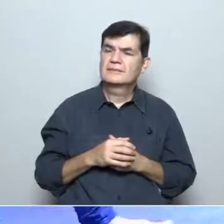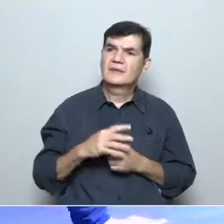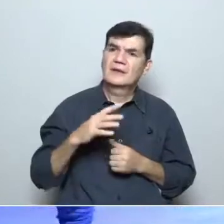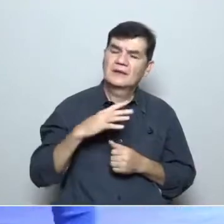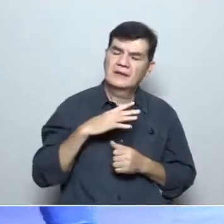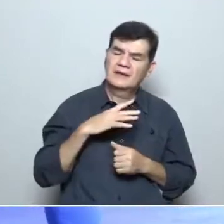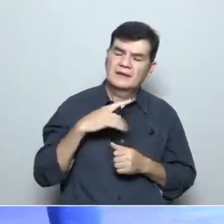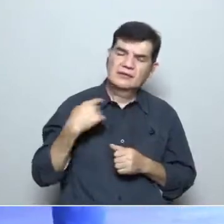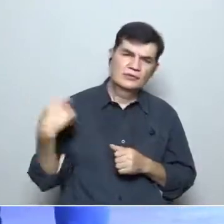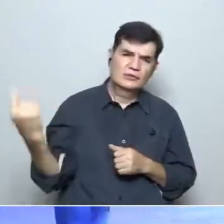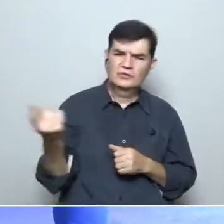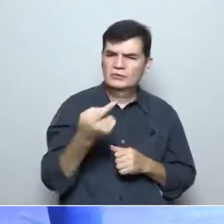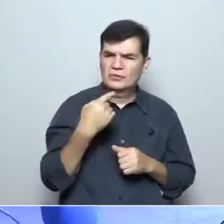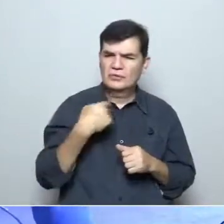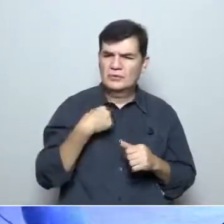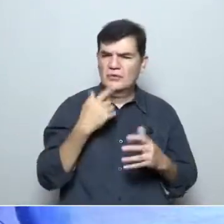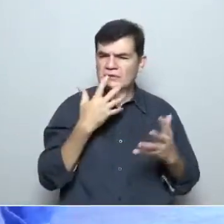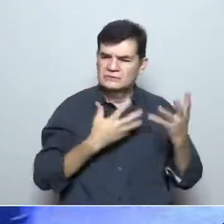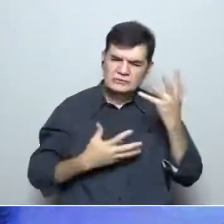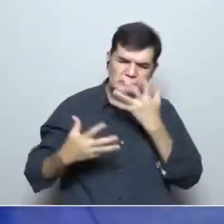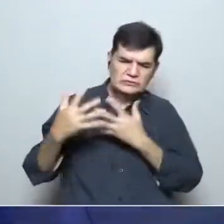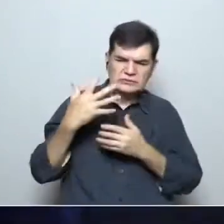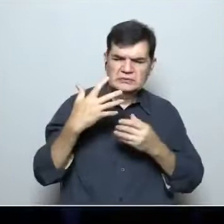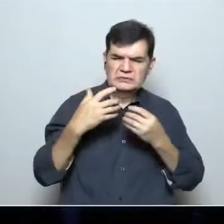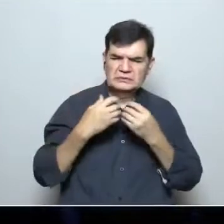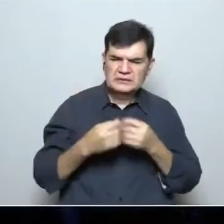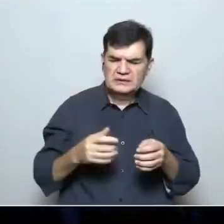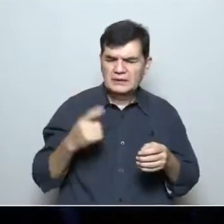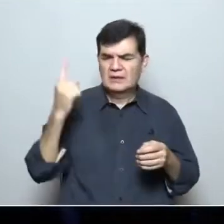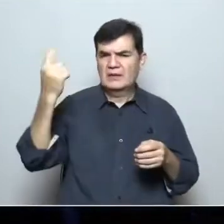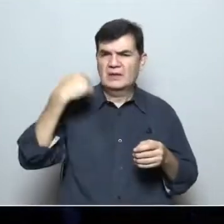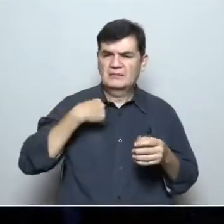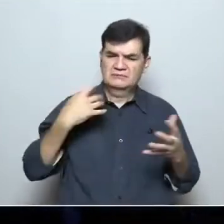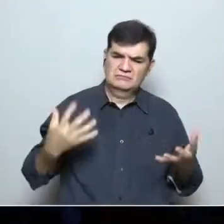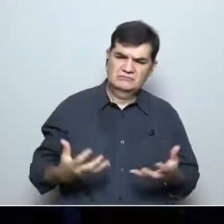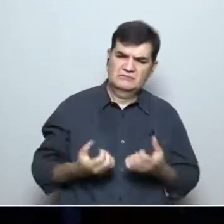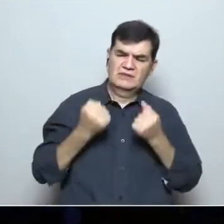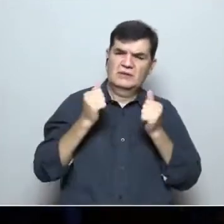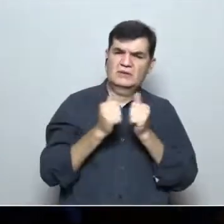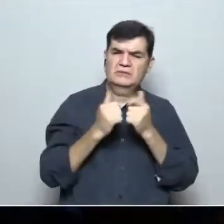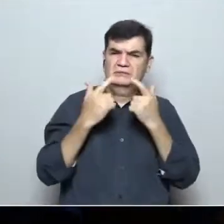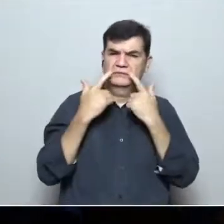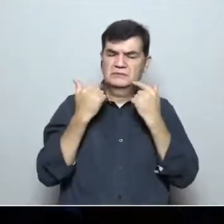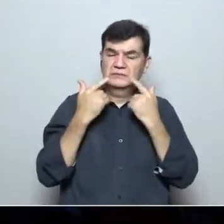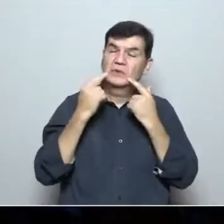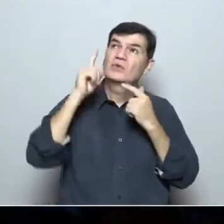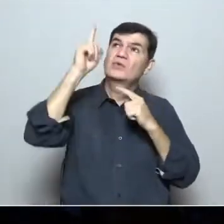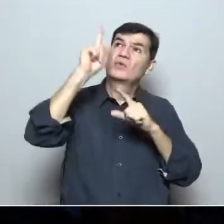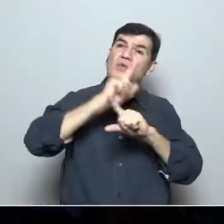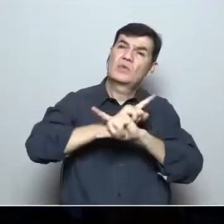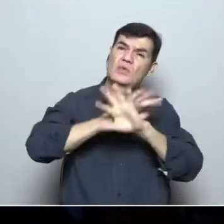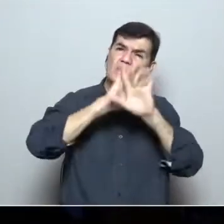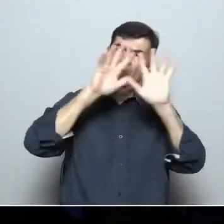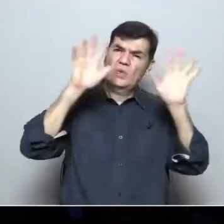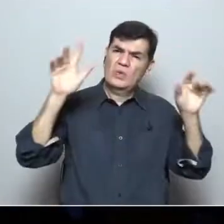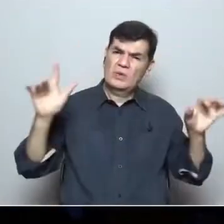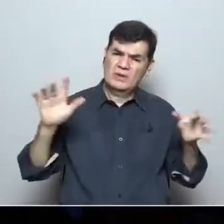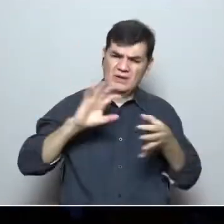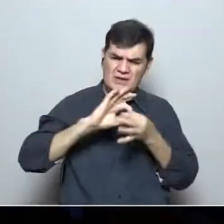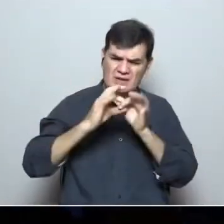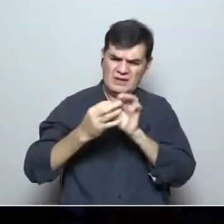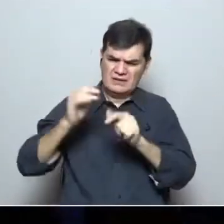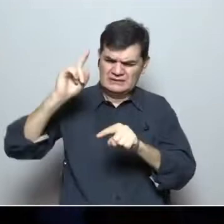Estábamos perdidos en nuestros pecados, pero Él nos rescató por su gracia. Y luego dice: en tu gloria cadenas se